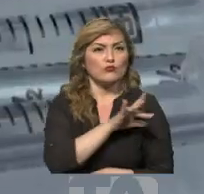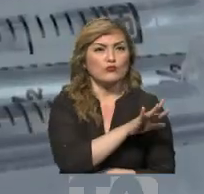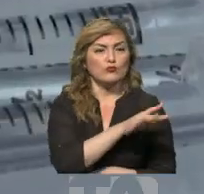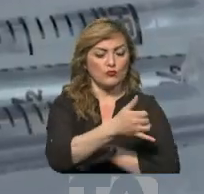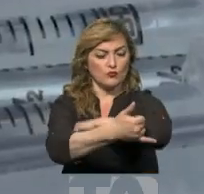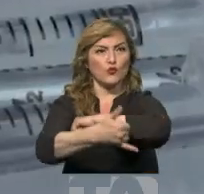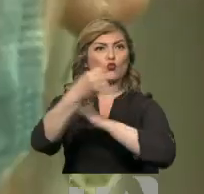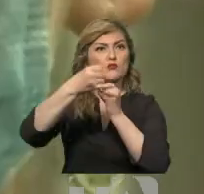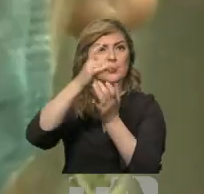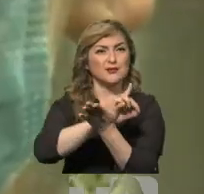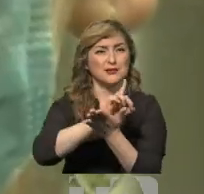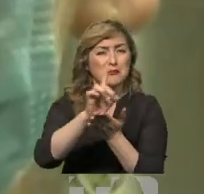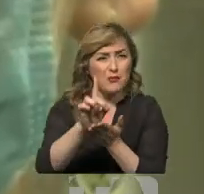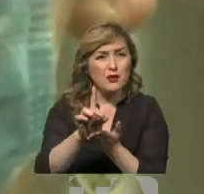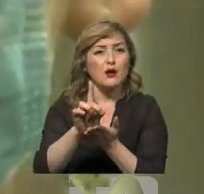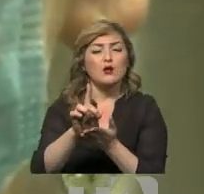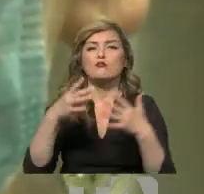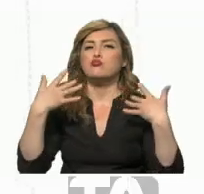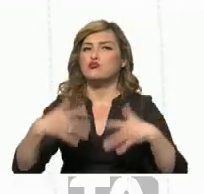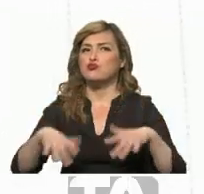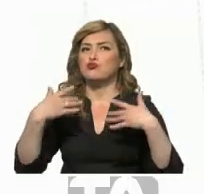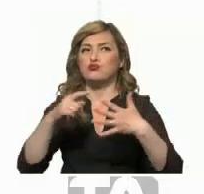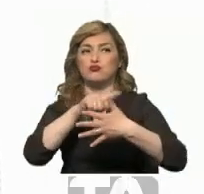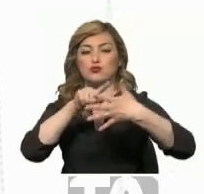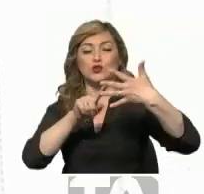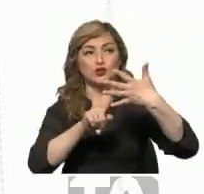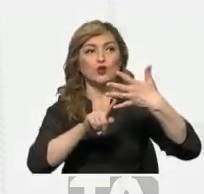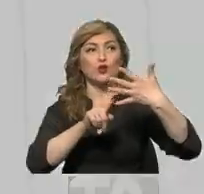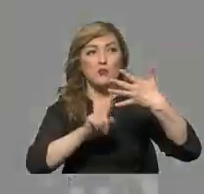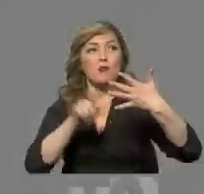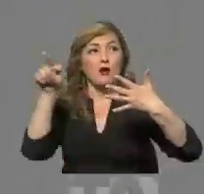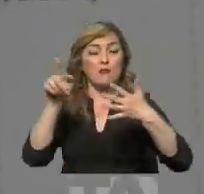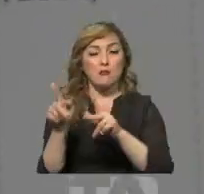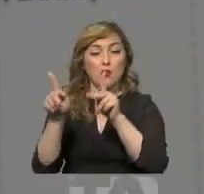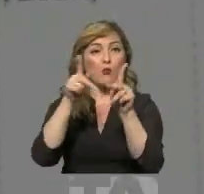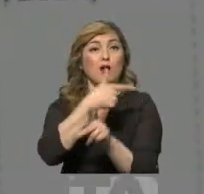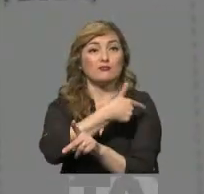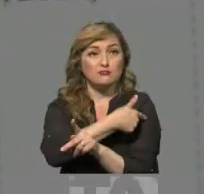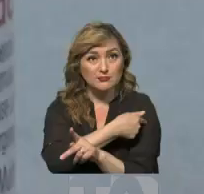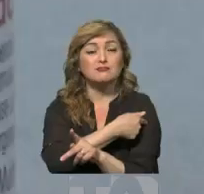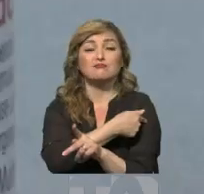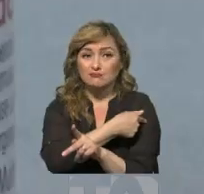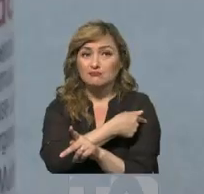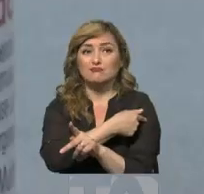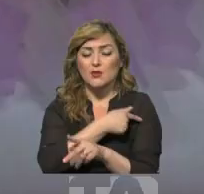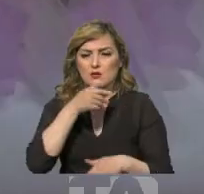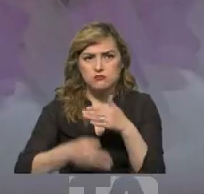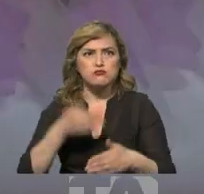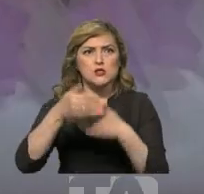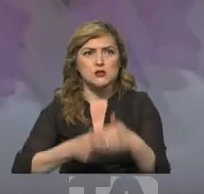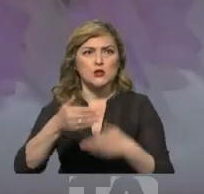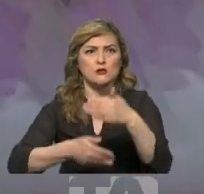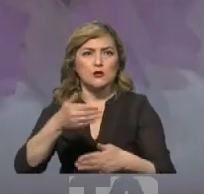país que durante la última semana ha pasado a formar parte de la lista de las 5 naciones que en el plan de vacunación contra el COVID-19 avanzan a